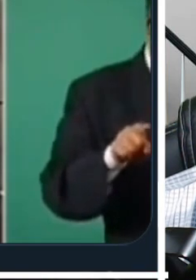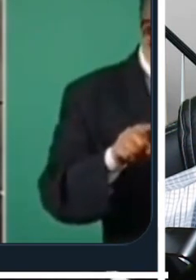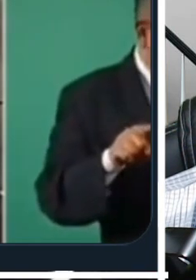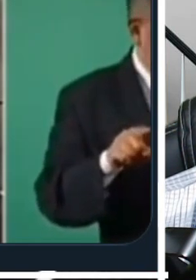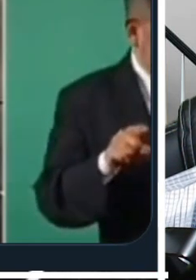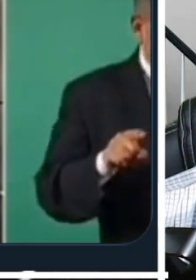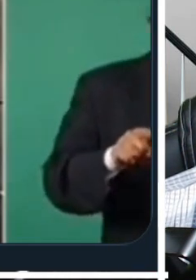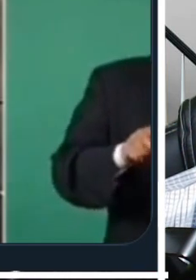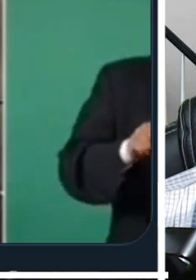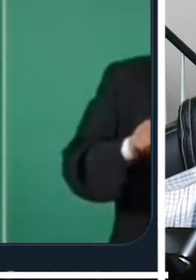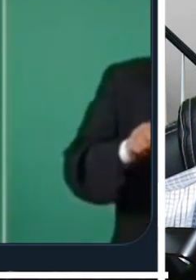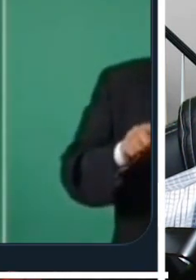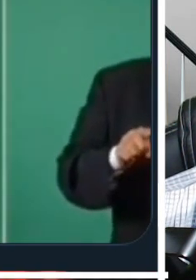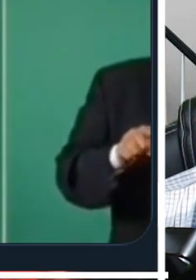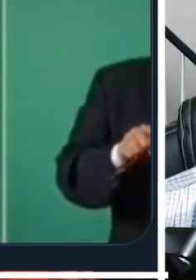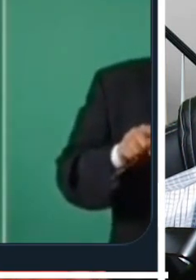las autoridades